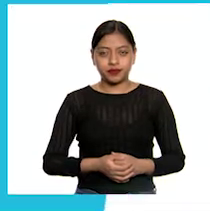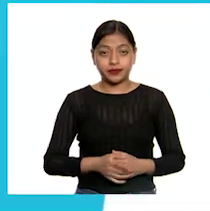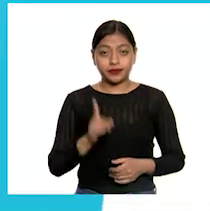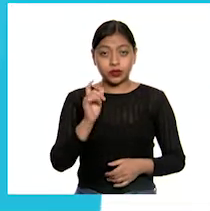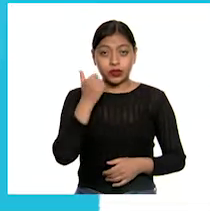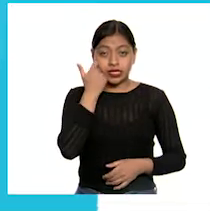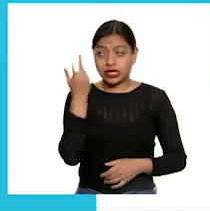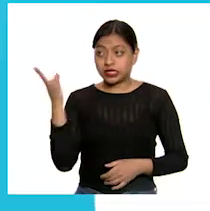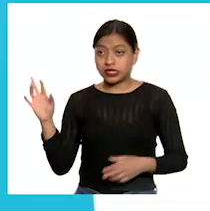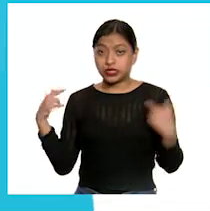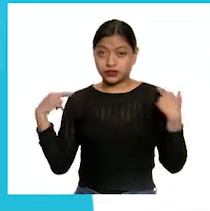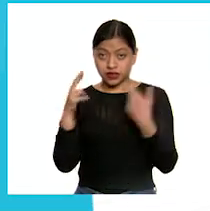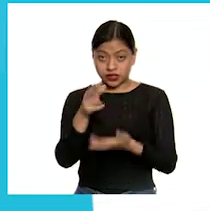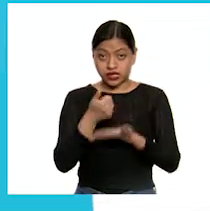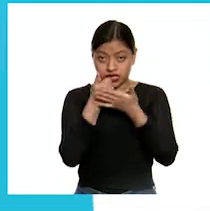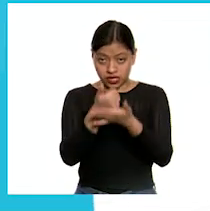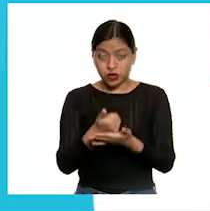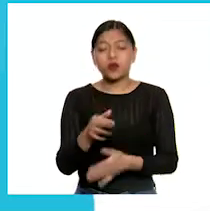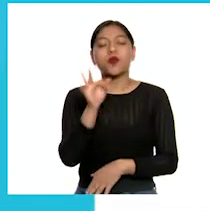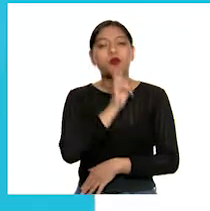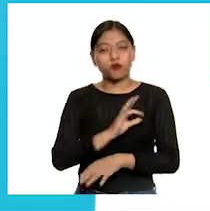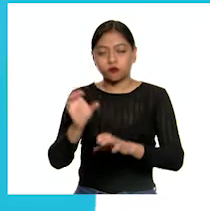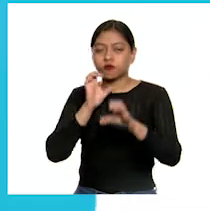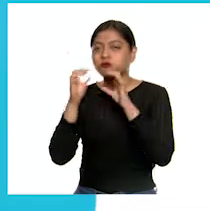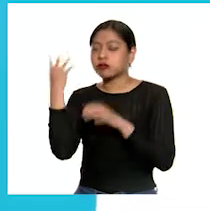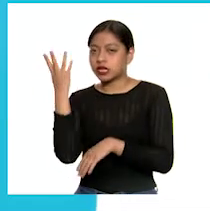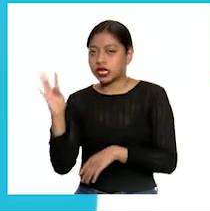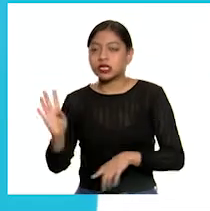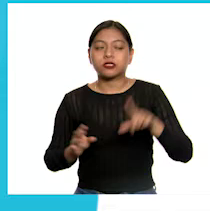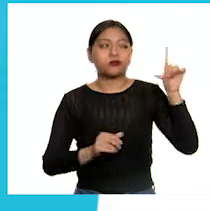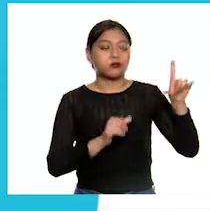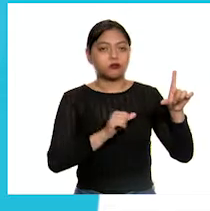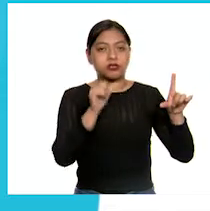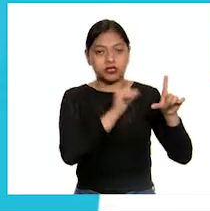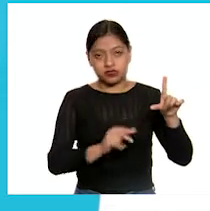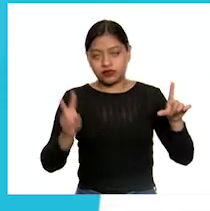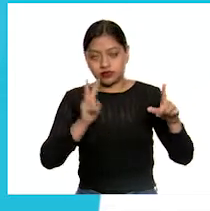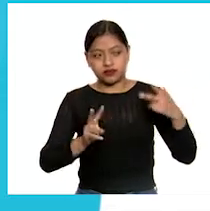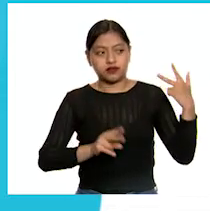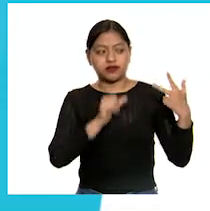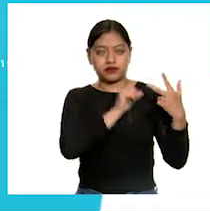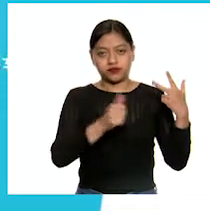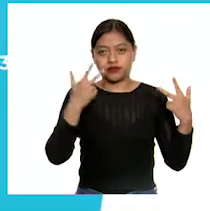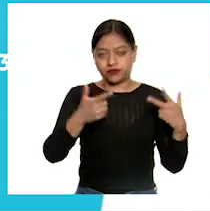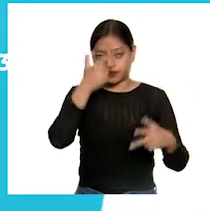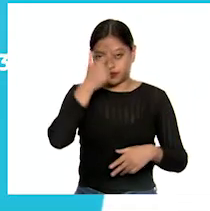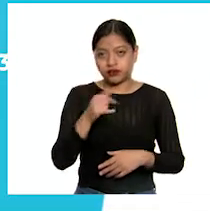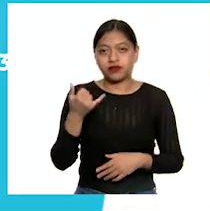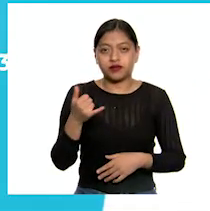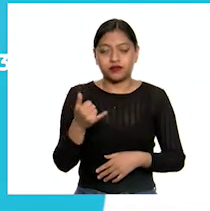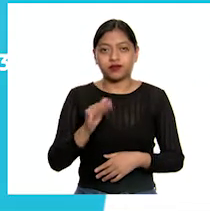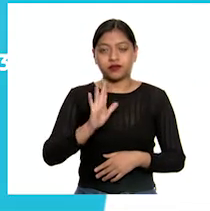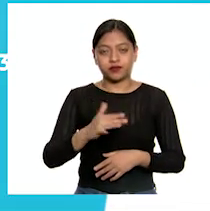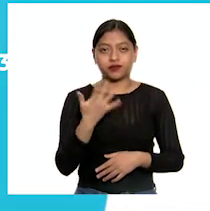Para solicitar apoyo pedagógico, comunícate con maestras y maestros de lunes a viernes de 8 a 20 horas al